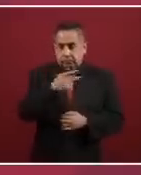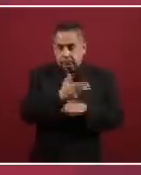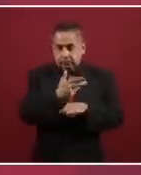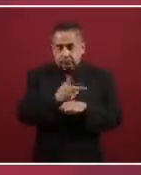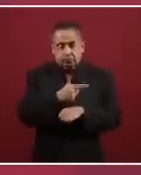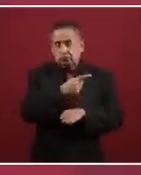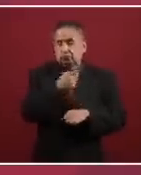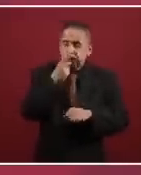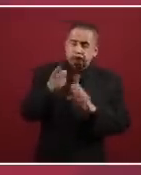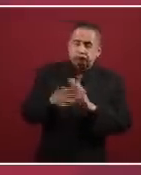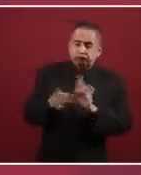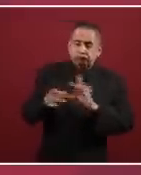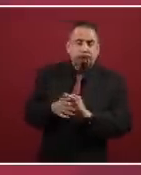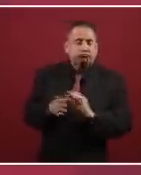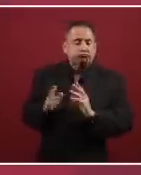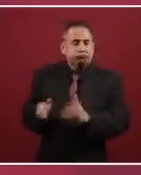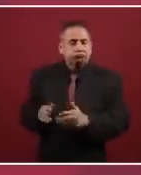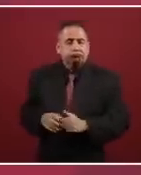haya